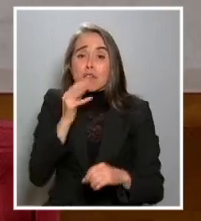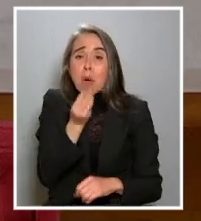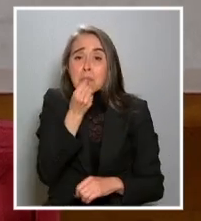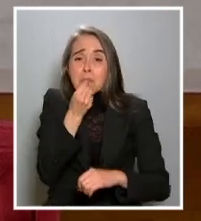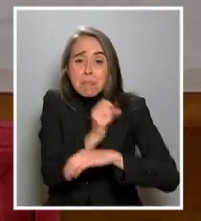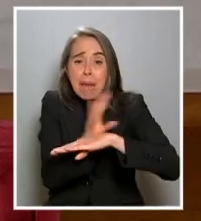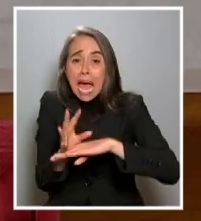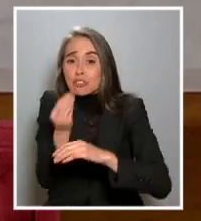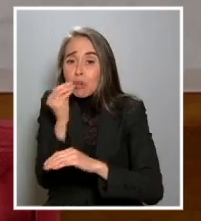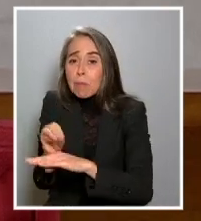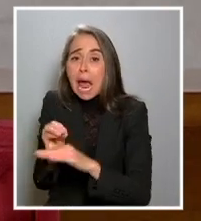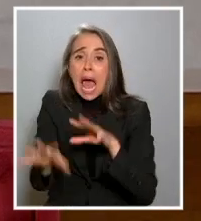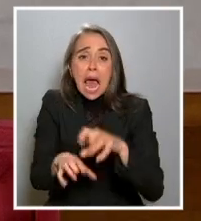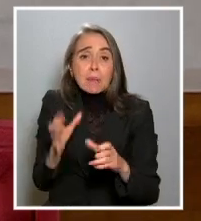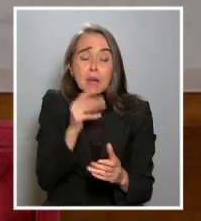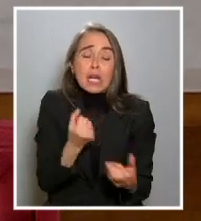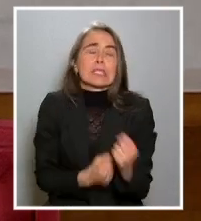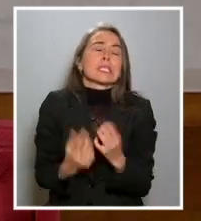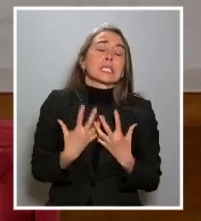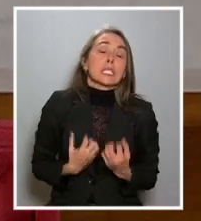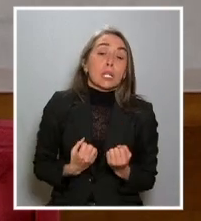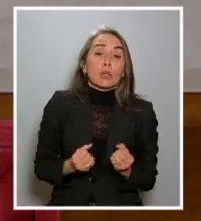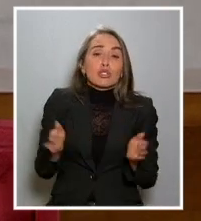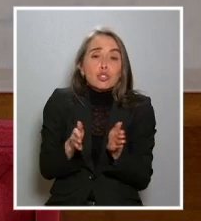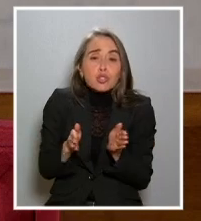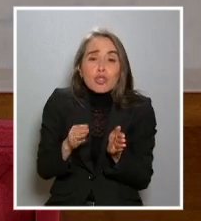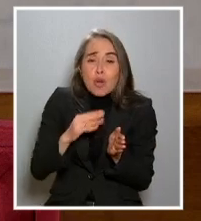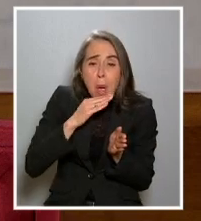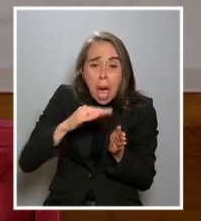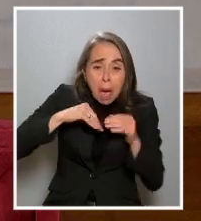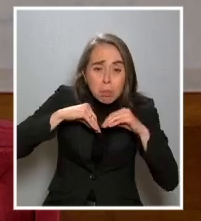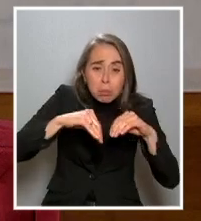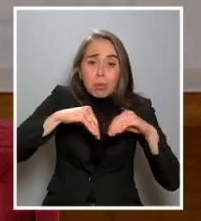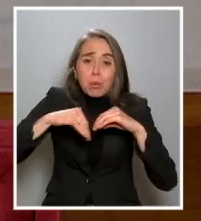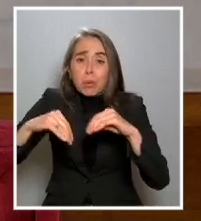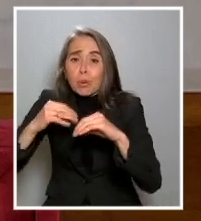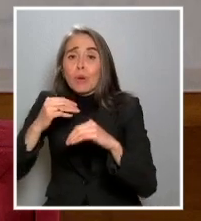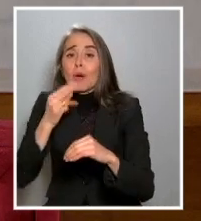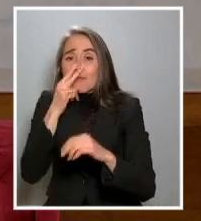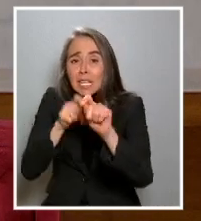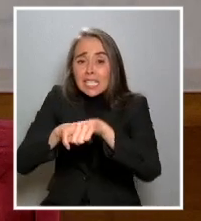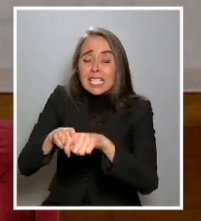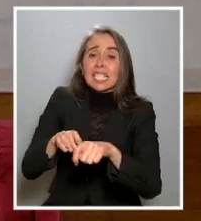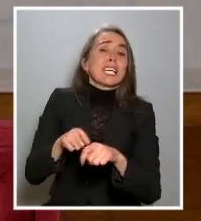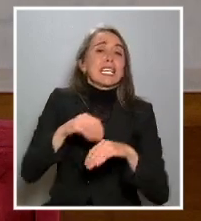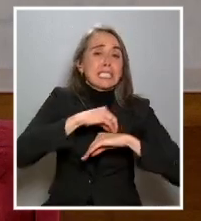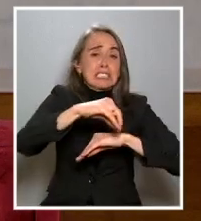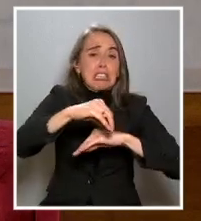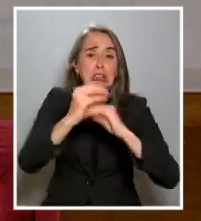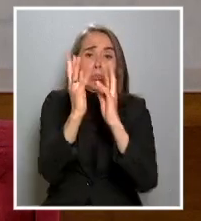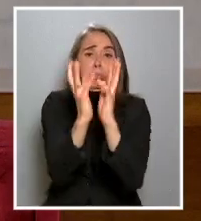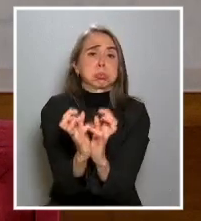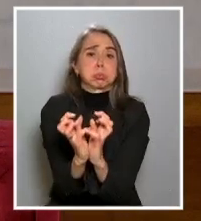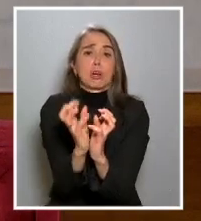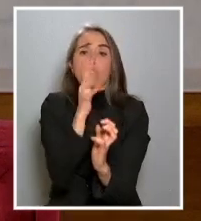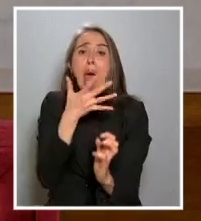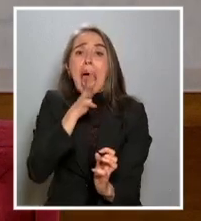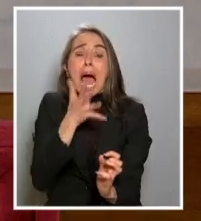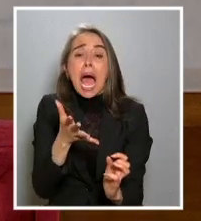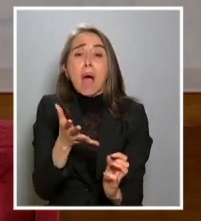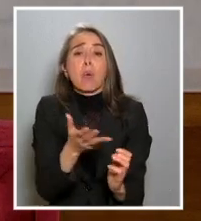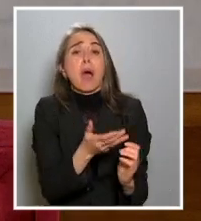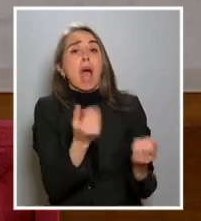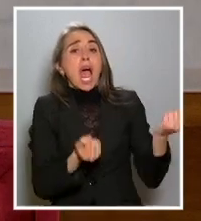animales, de los pequeños agricultores que ven cómo secan sus cultivos y tienen que recurrir a